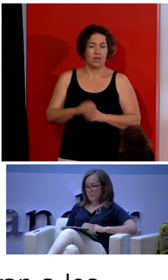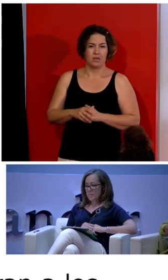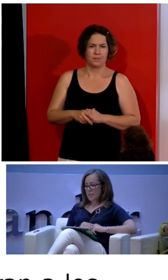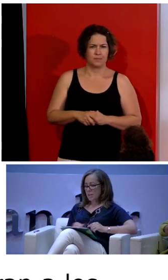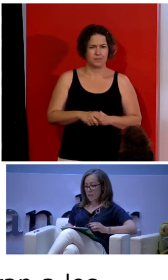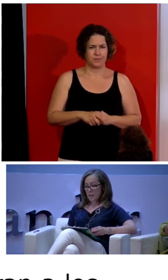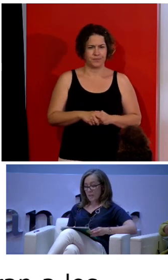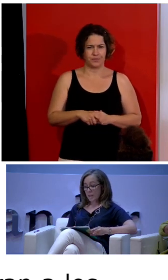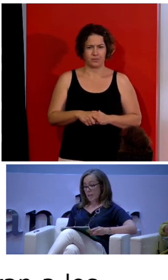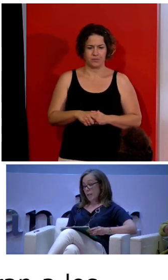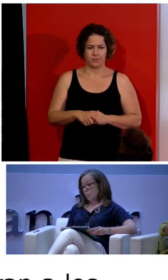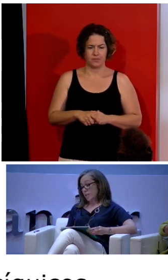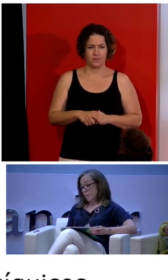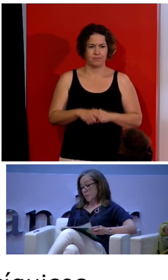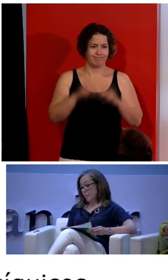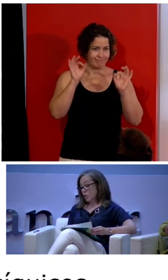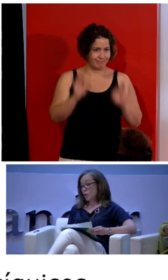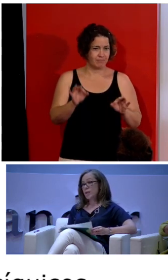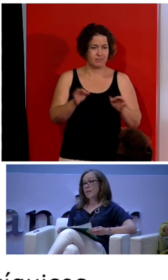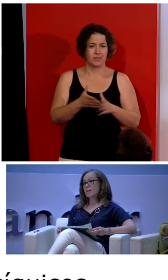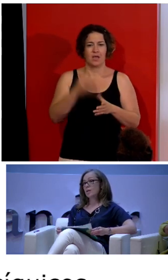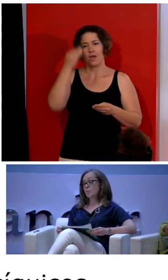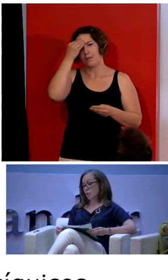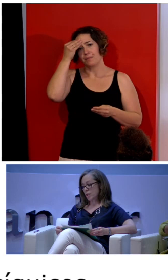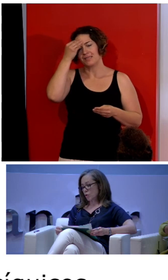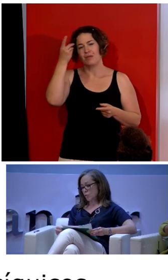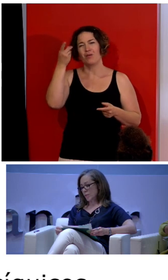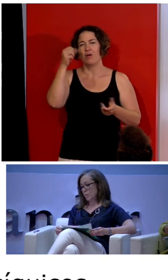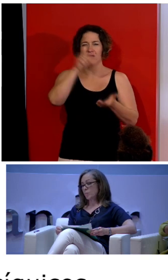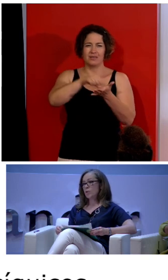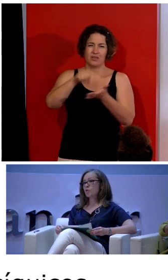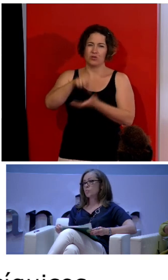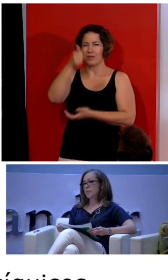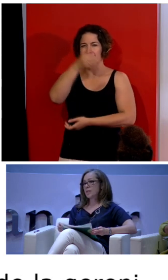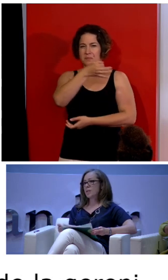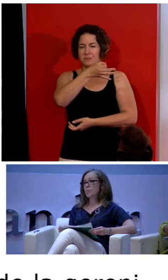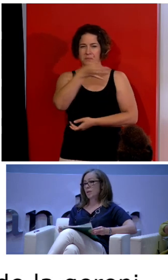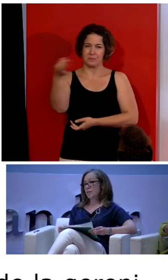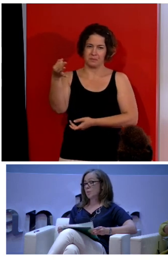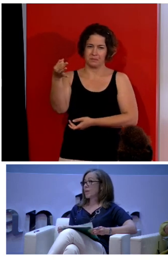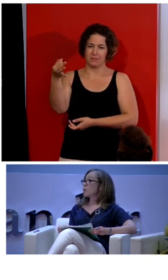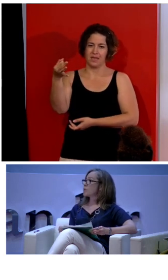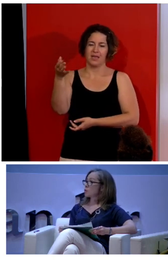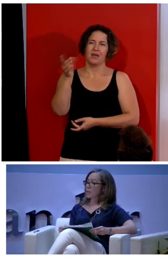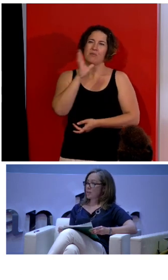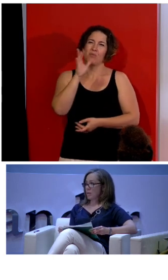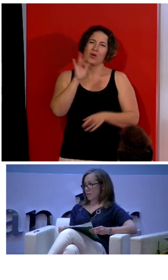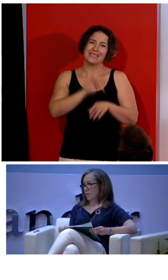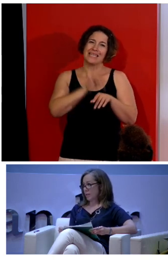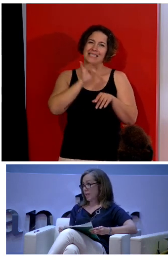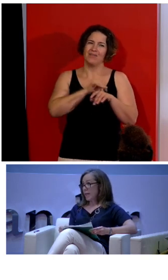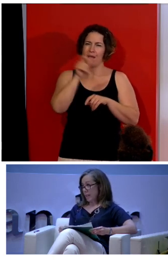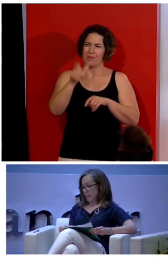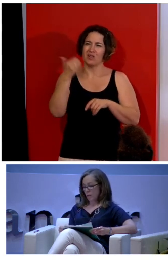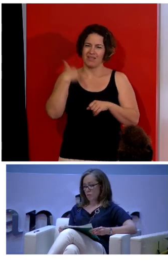Servicios Sociales. Exactamente. Se pensó que eran los centros más apropiados, más que nada por la sensibilidad del personal que ya